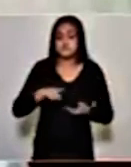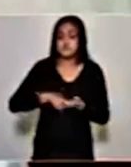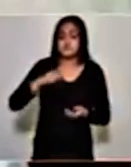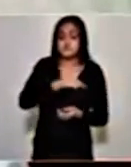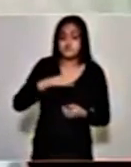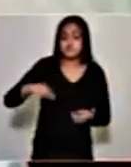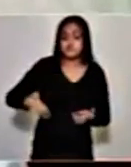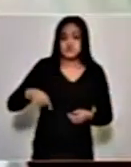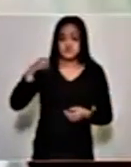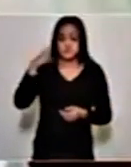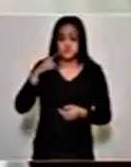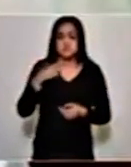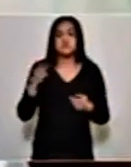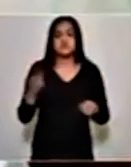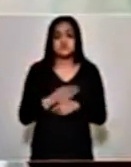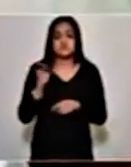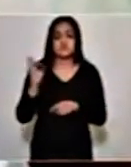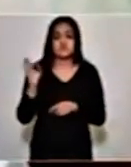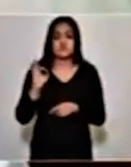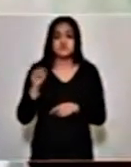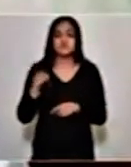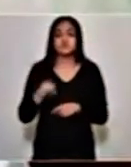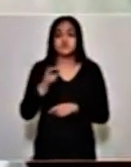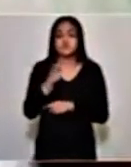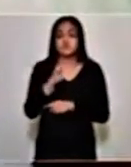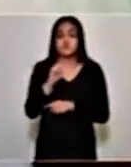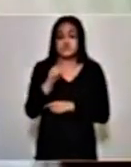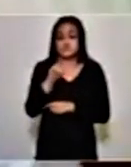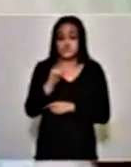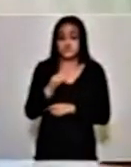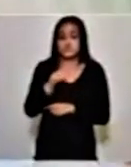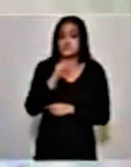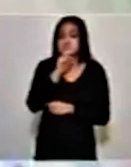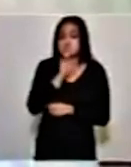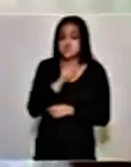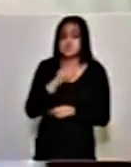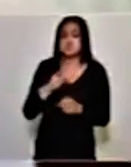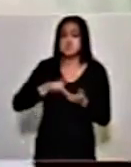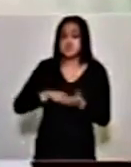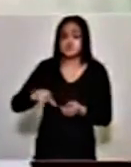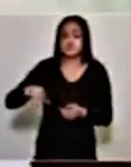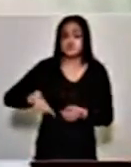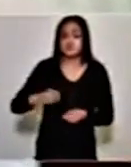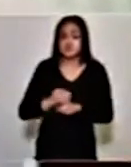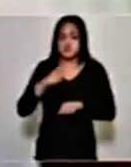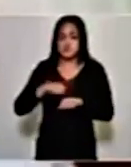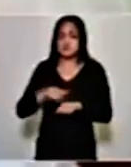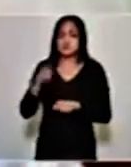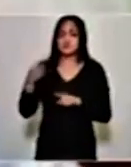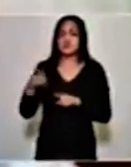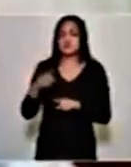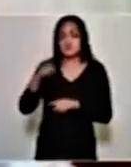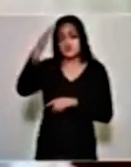Puebla los afectados, la actuación del fiscal de la Fiscalía y por supuesto del gobierno estatal, encabezado gobernador por